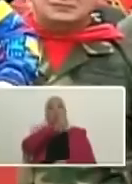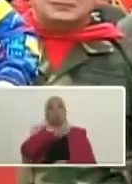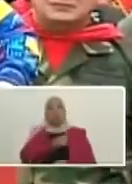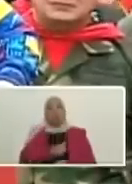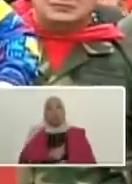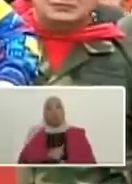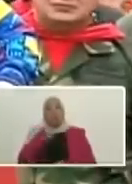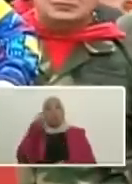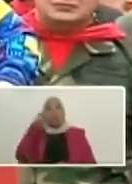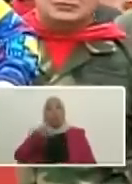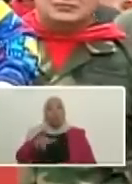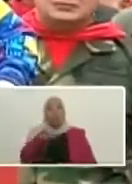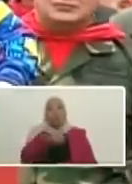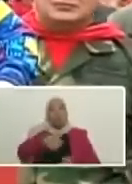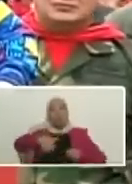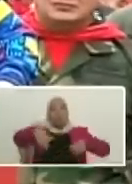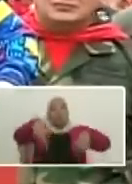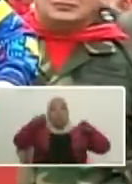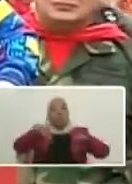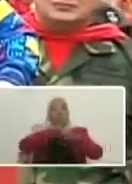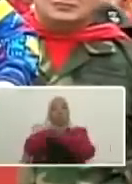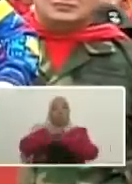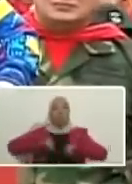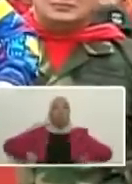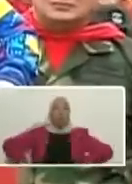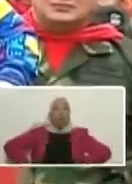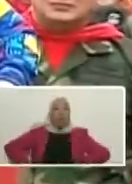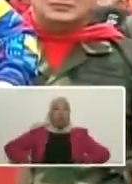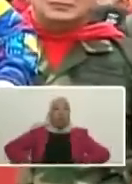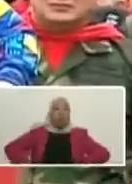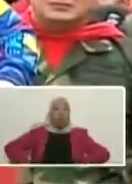de un país de vagabundos, de bandidos,